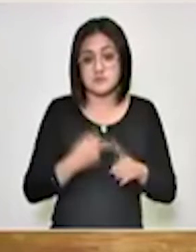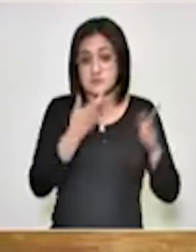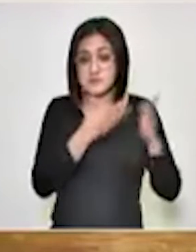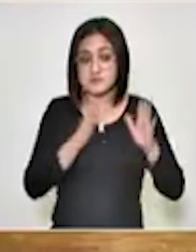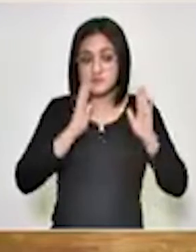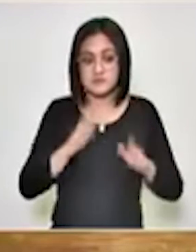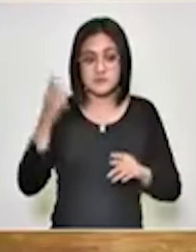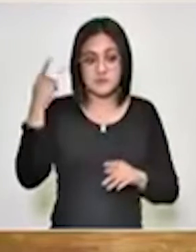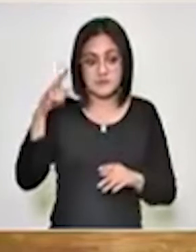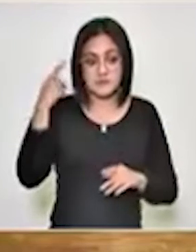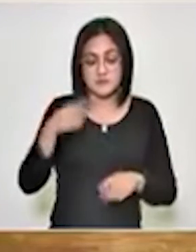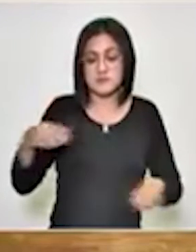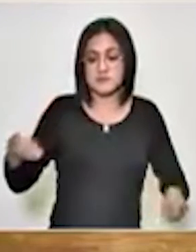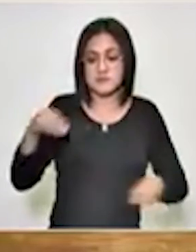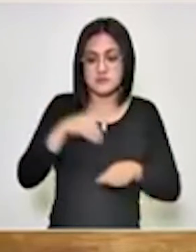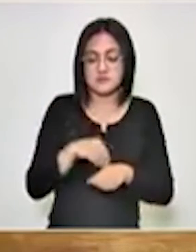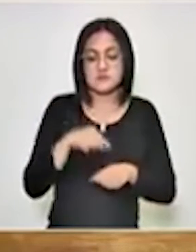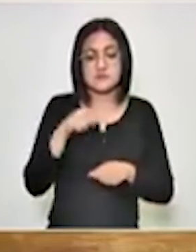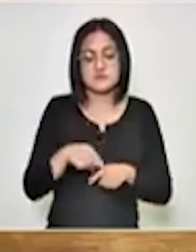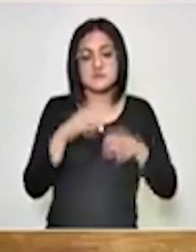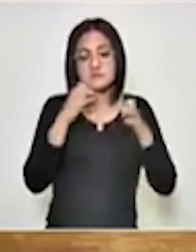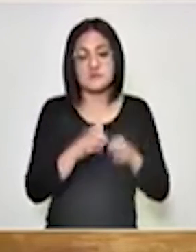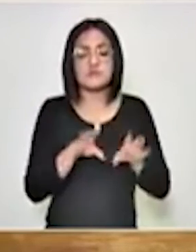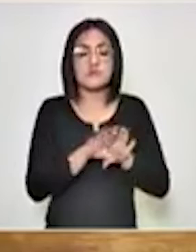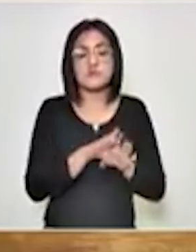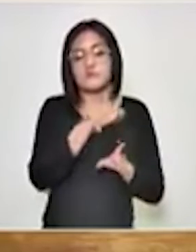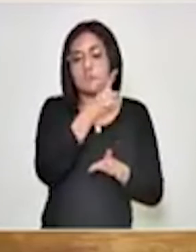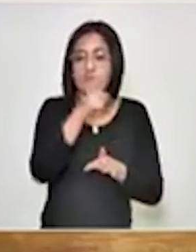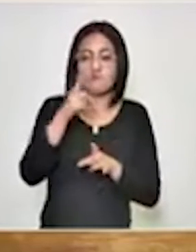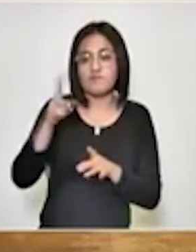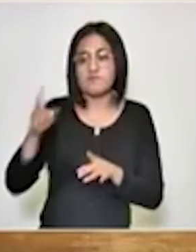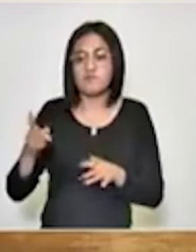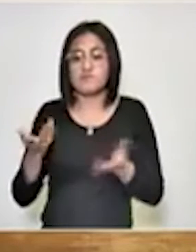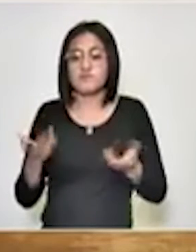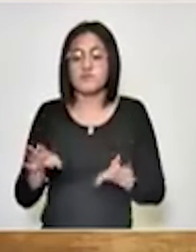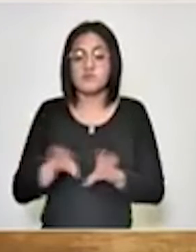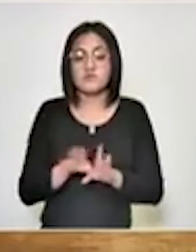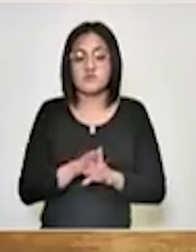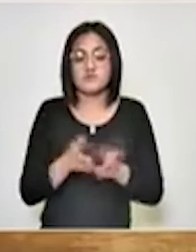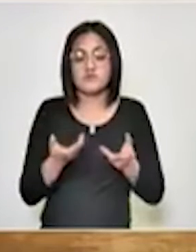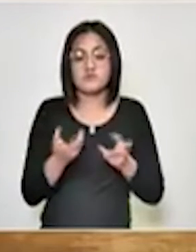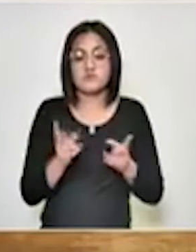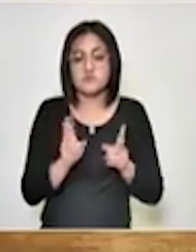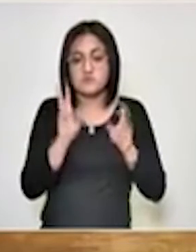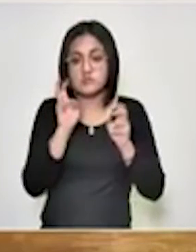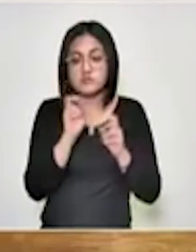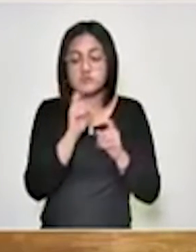se instaló y andaban, al parecer, a salto de mata,